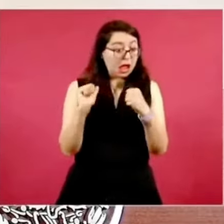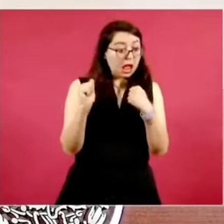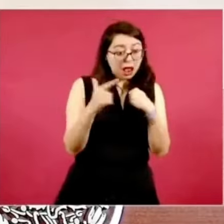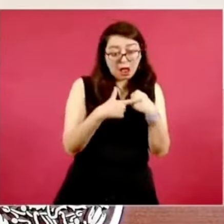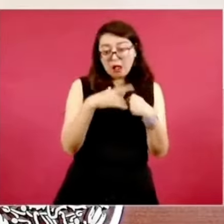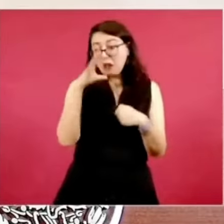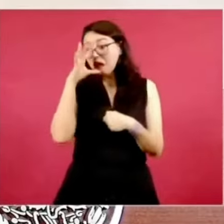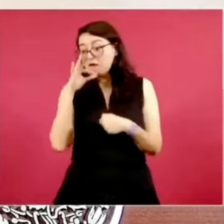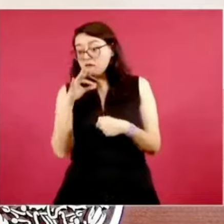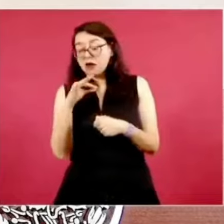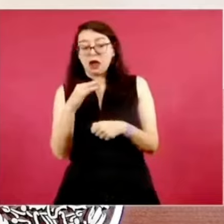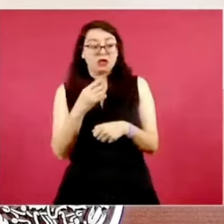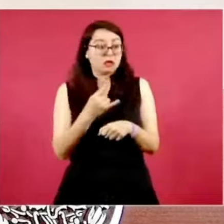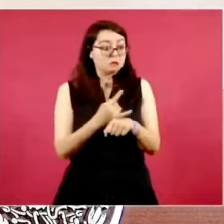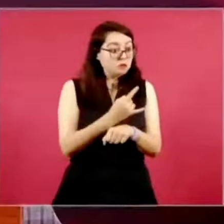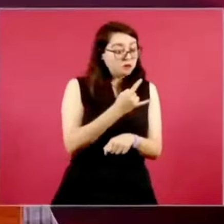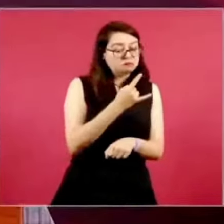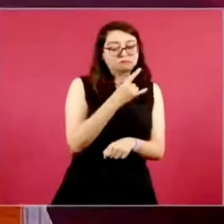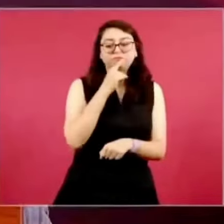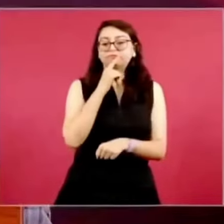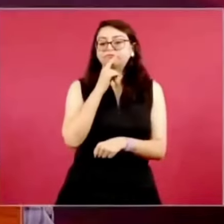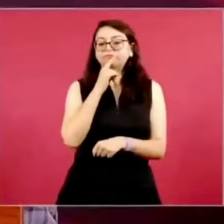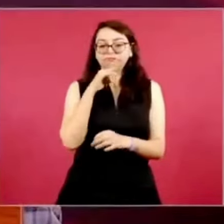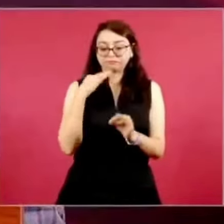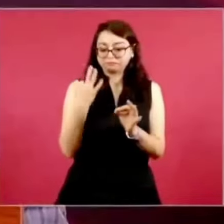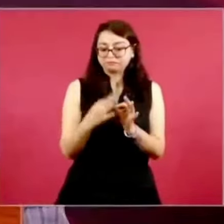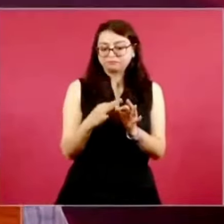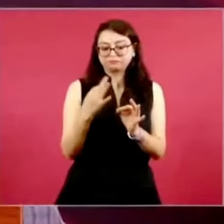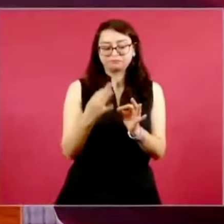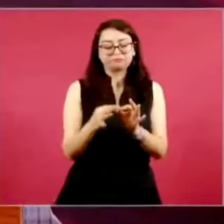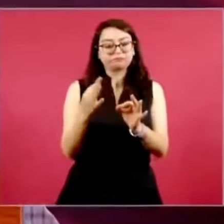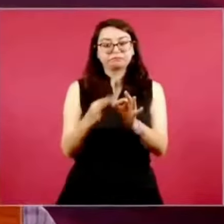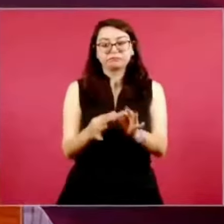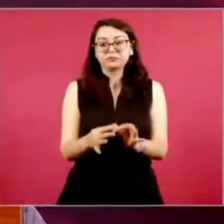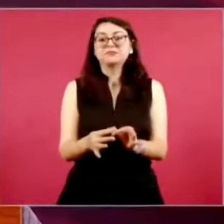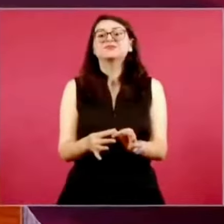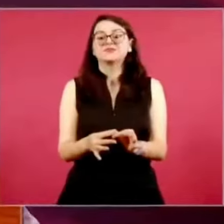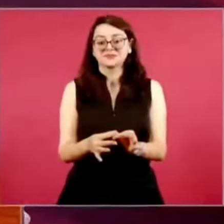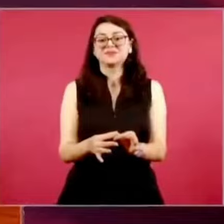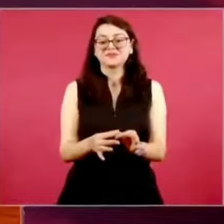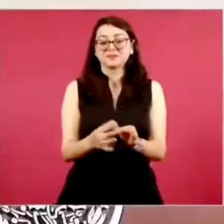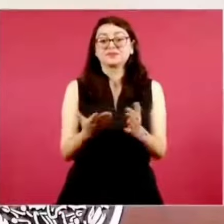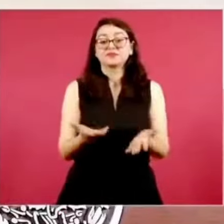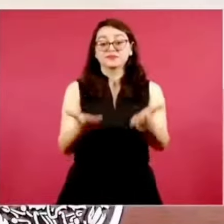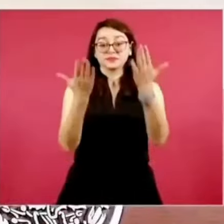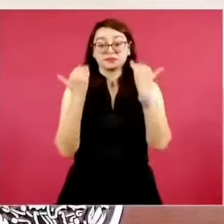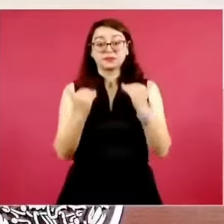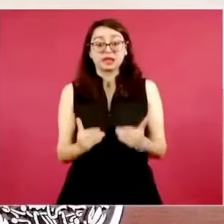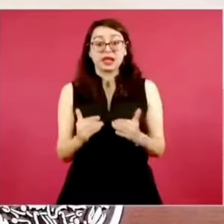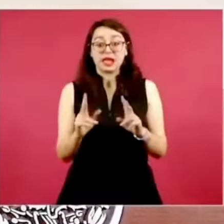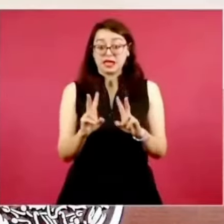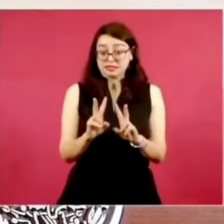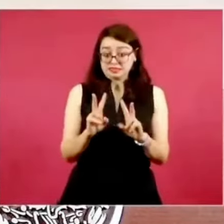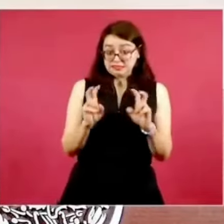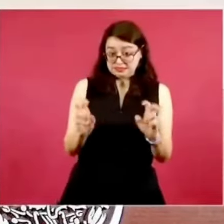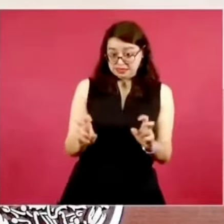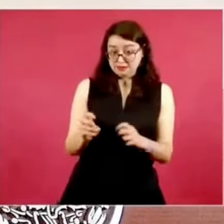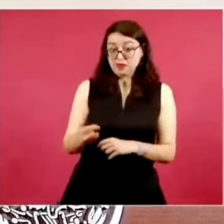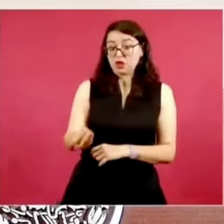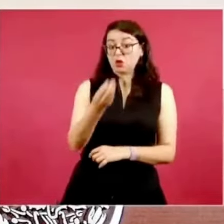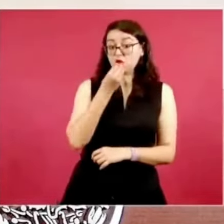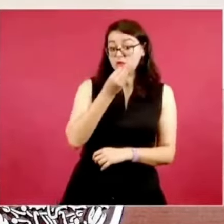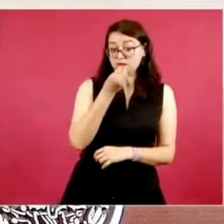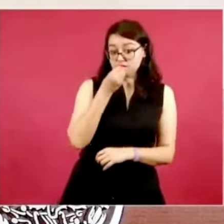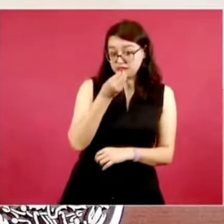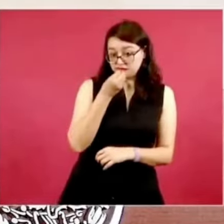elemento a inmovilizar fue una muy buena semana en este tema y ahora pasamos al tema de la canasta básica el quienes